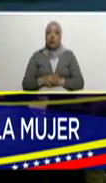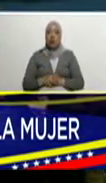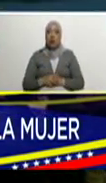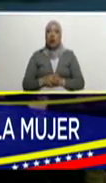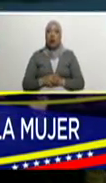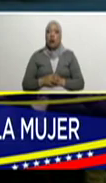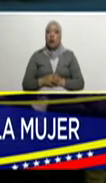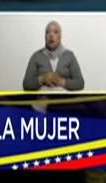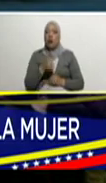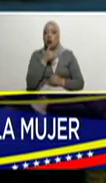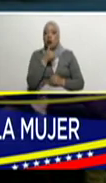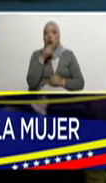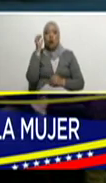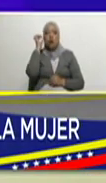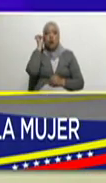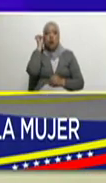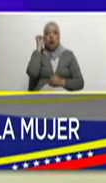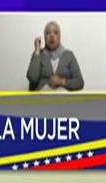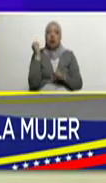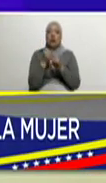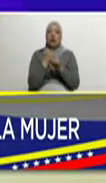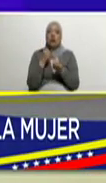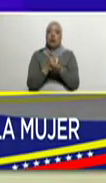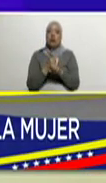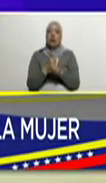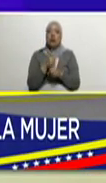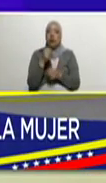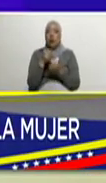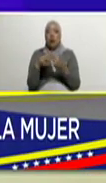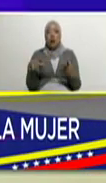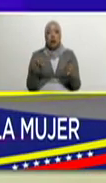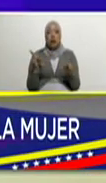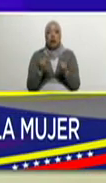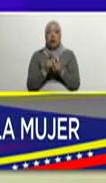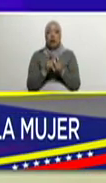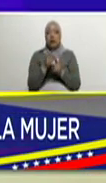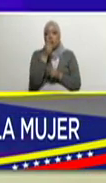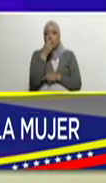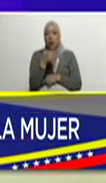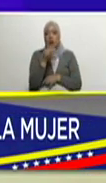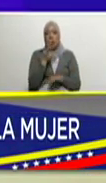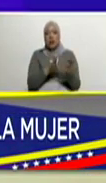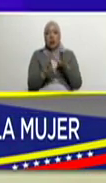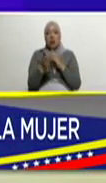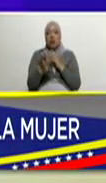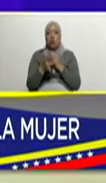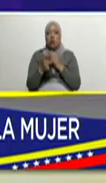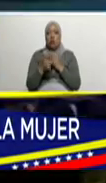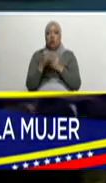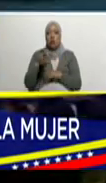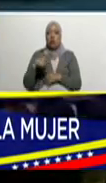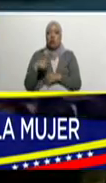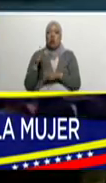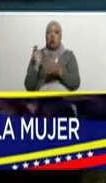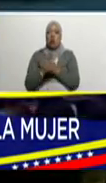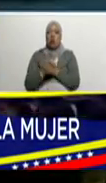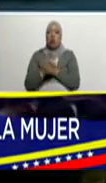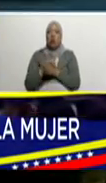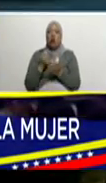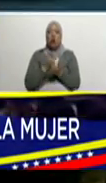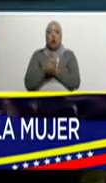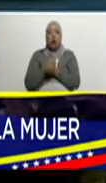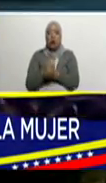no, pero que la mujer sepa que tiene esa opción gratuita, de calidad científica y nuestro acompañamiento, nuestro